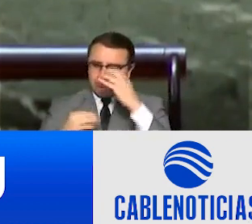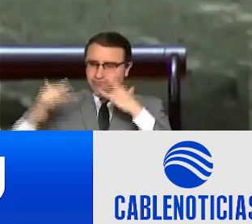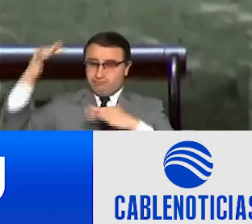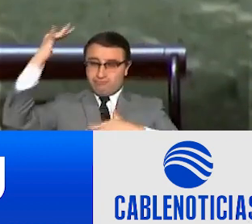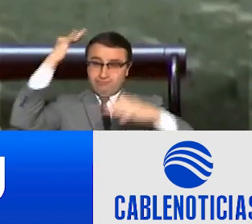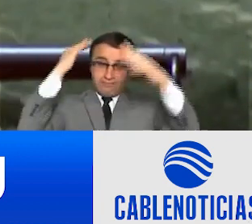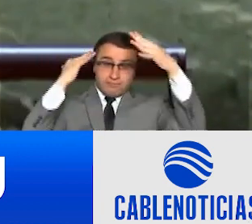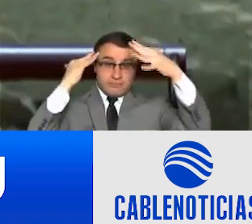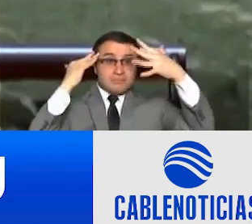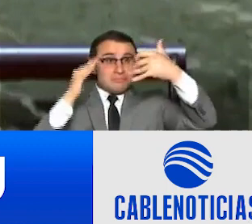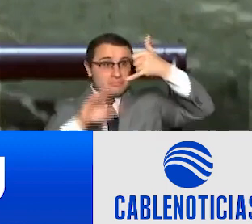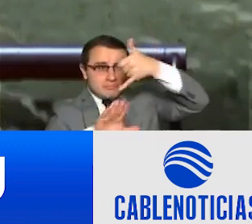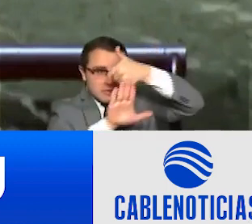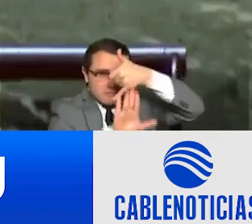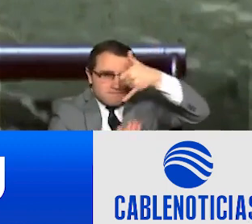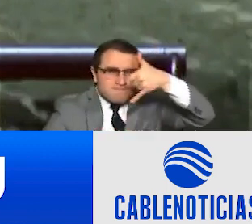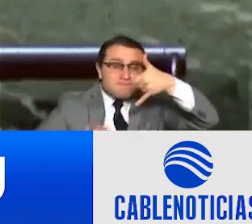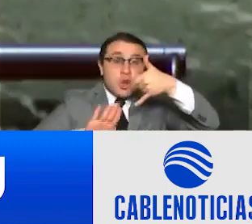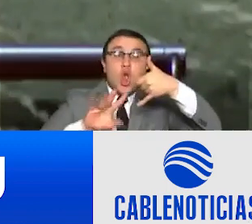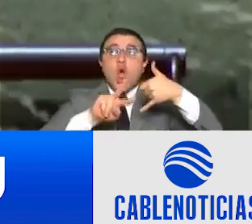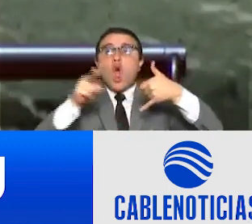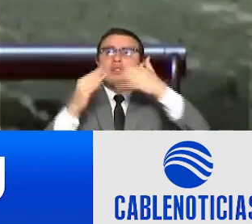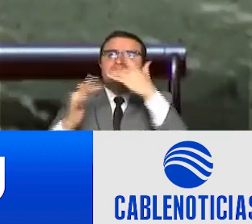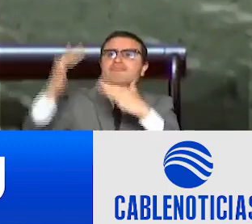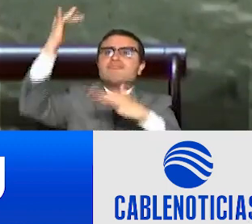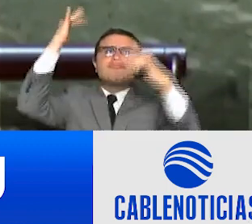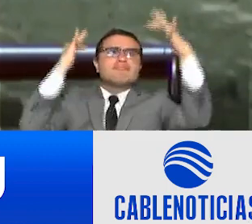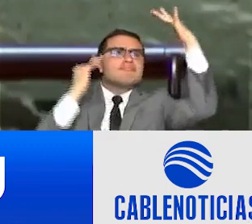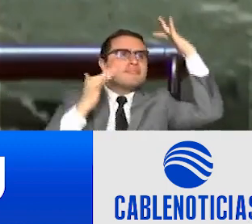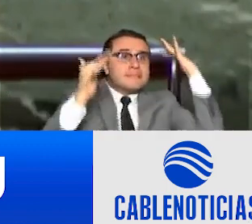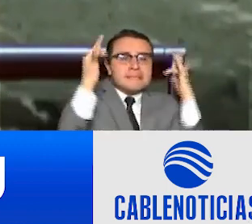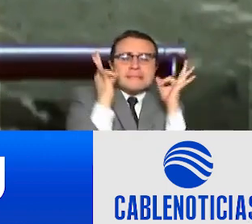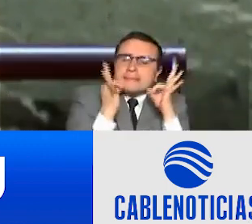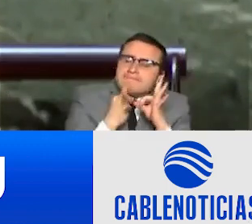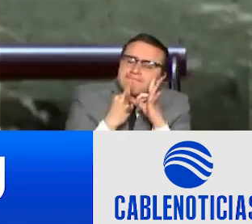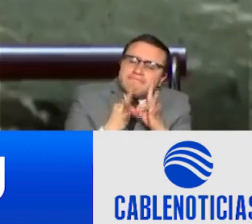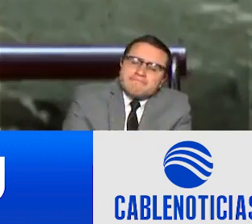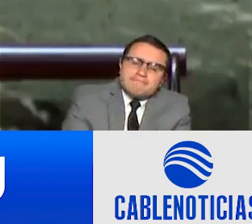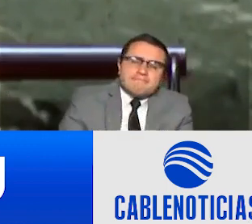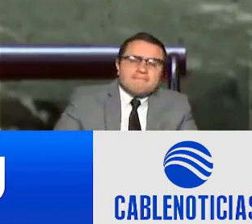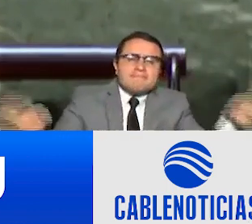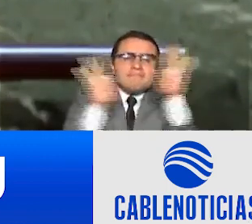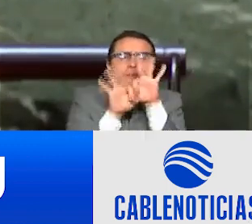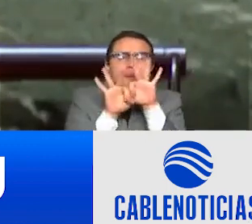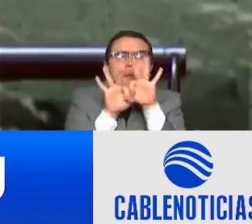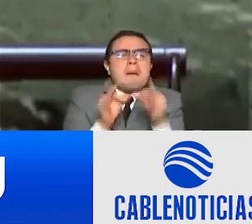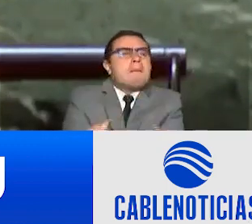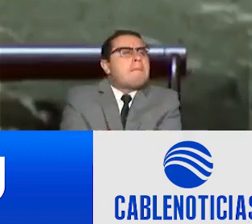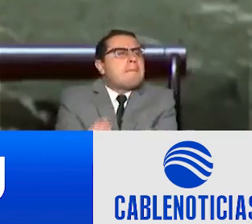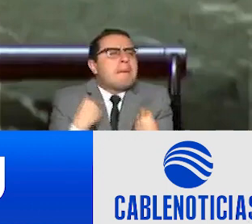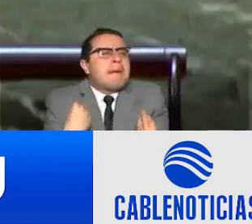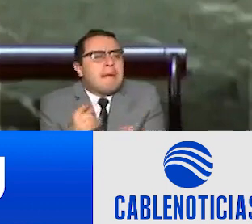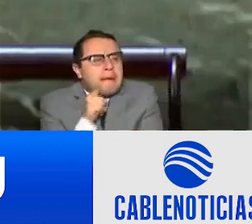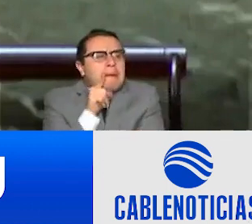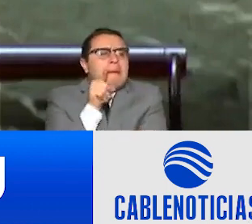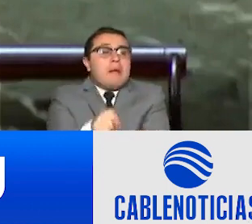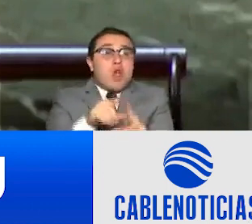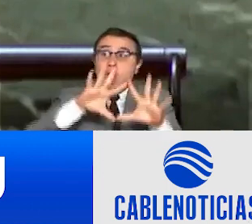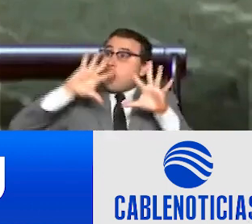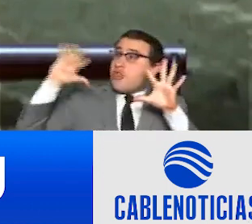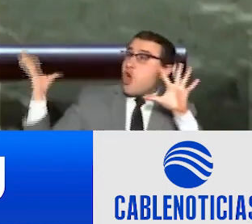selvas del país es vital desde el punto de vista del equilibrio climático en el